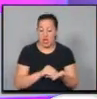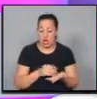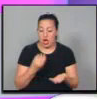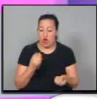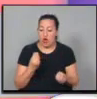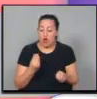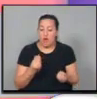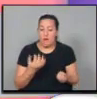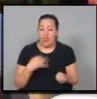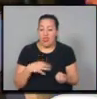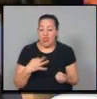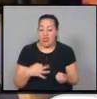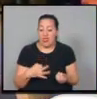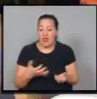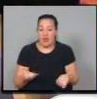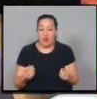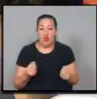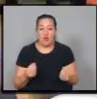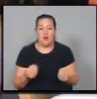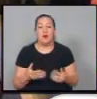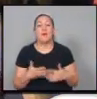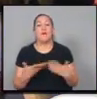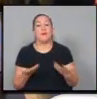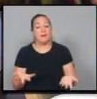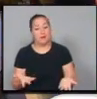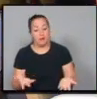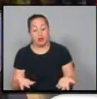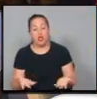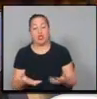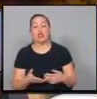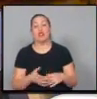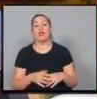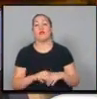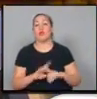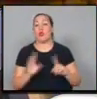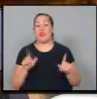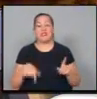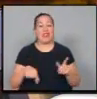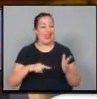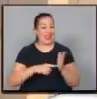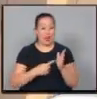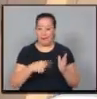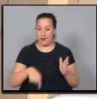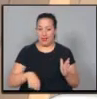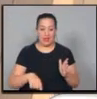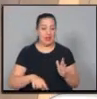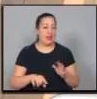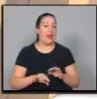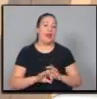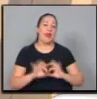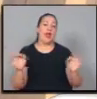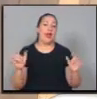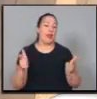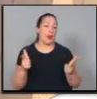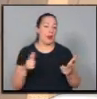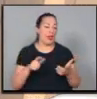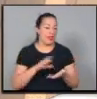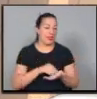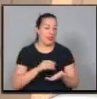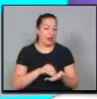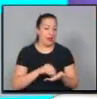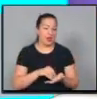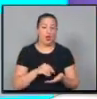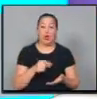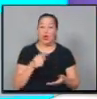cero. No, por eso digo, no apunta a Capital Federal, donde nadie tiene un terreno, ¿no? Pero, el